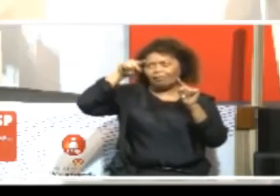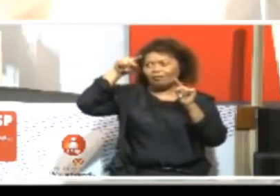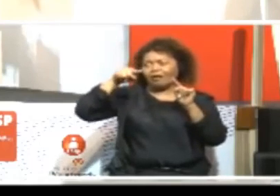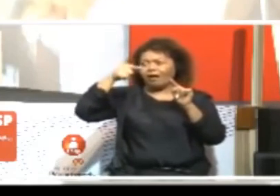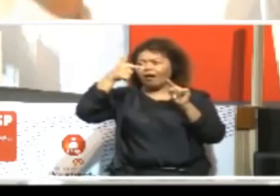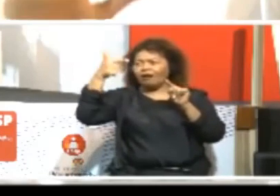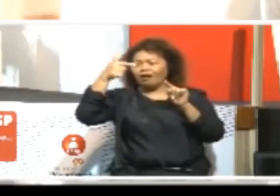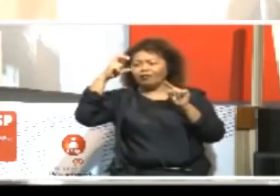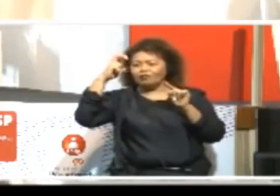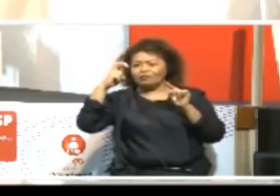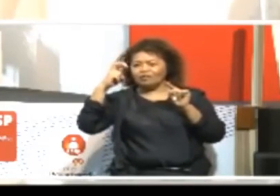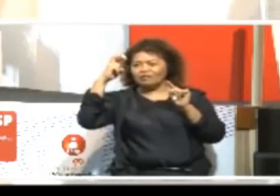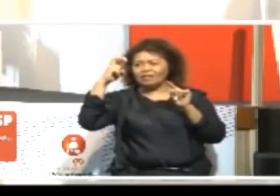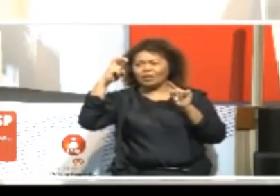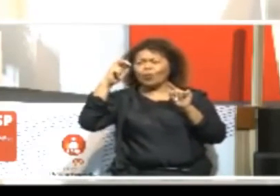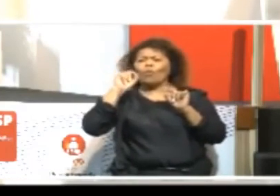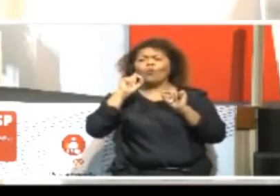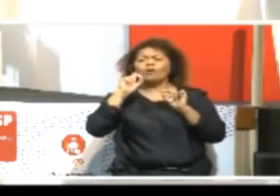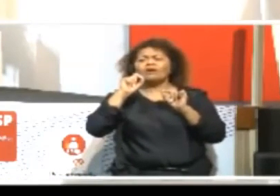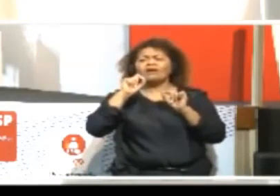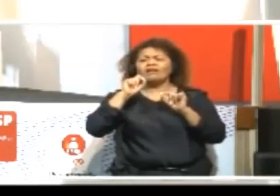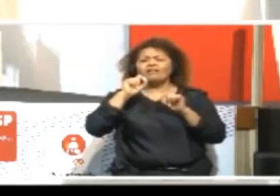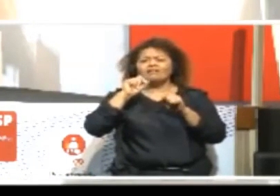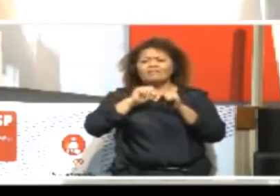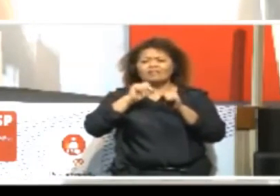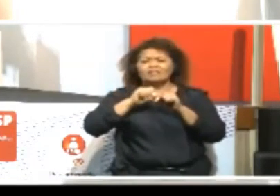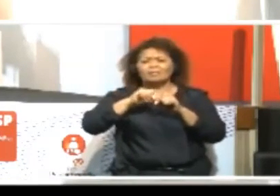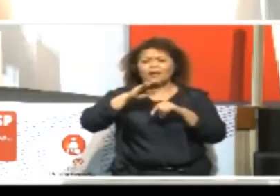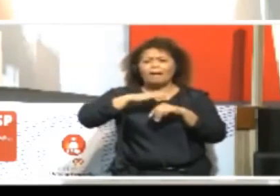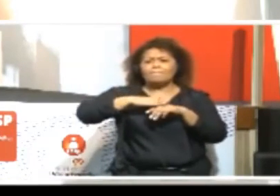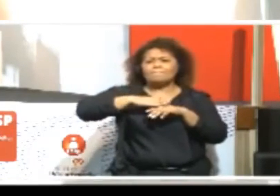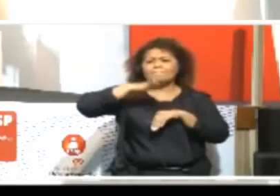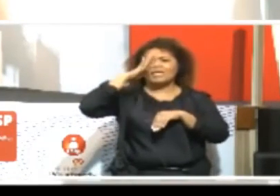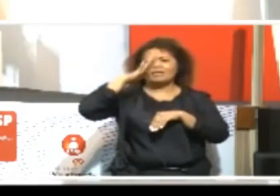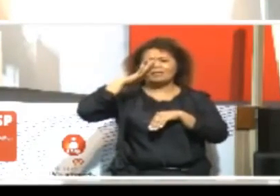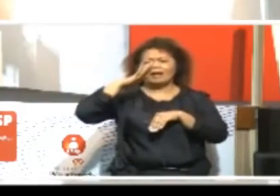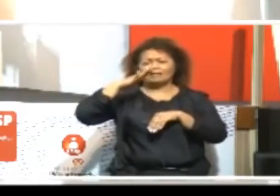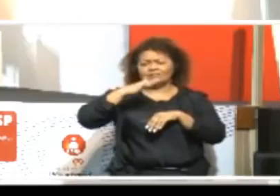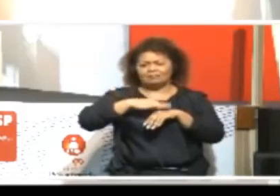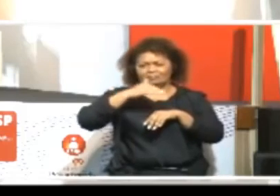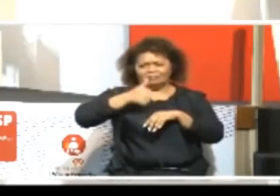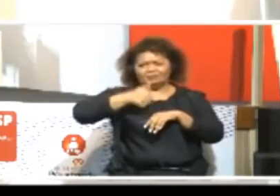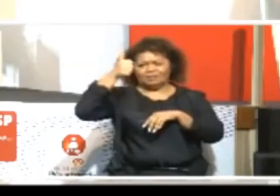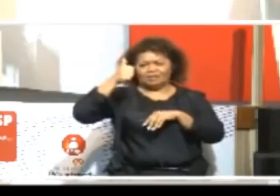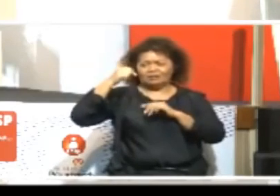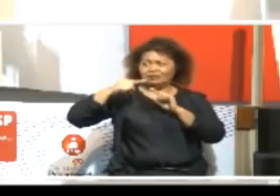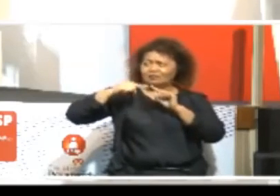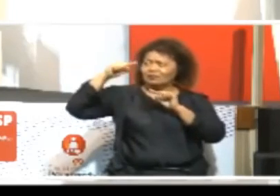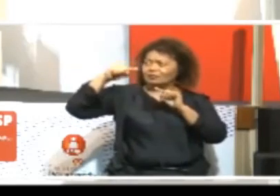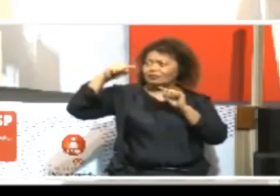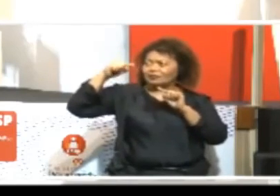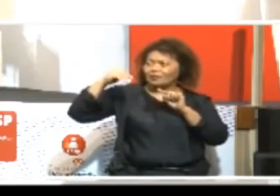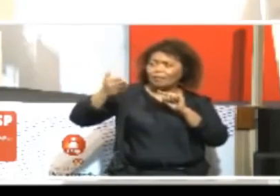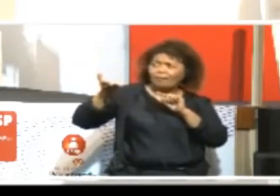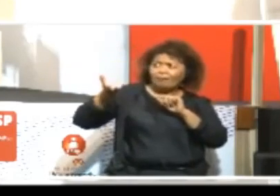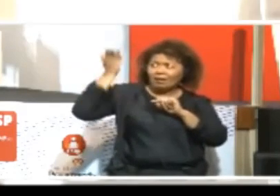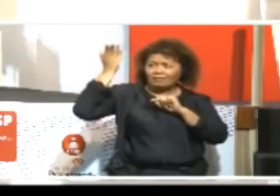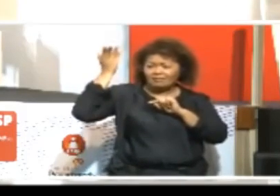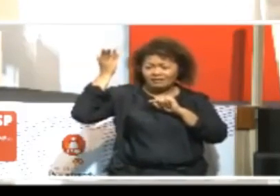hay que hacer para ocupar un nivel anterior? Eso es lo que se llama performance management. Y eso